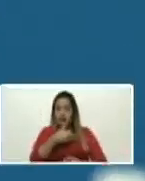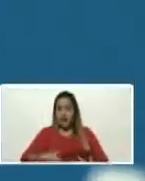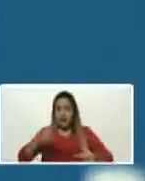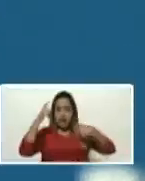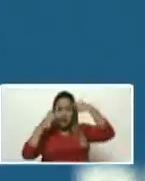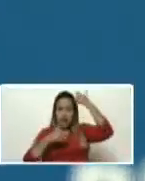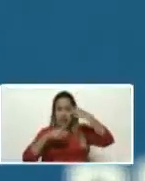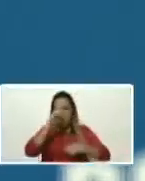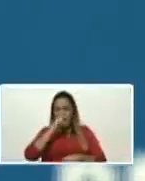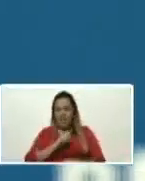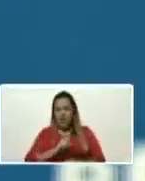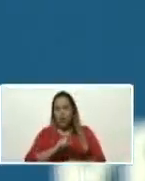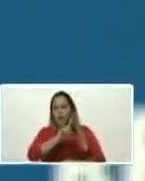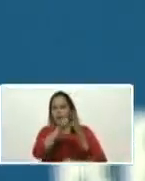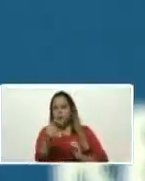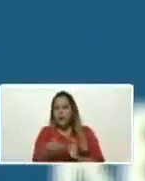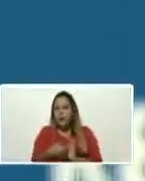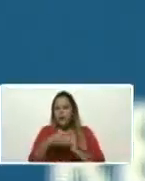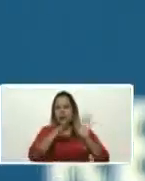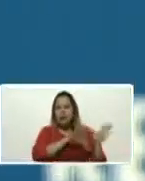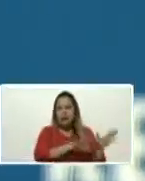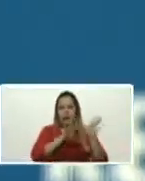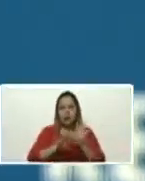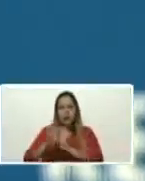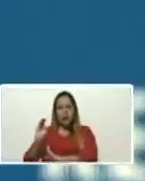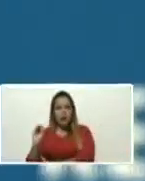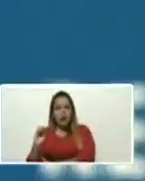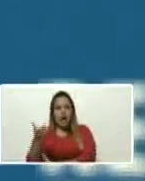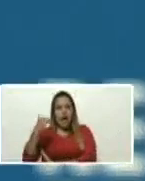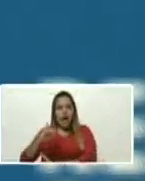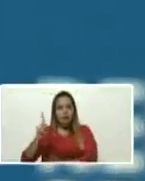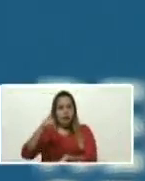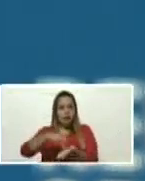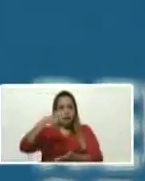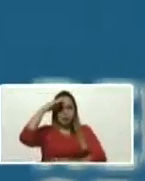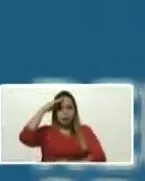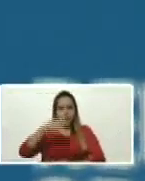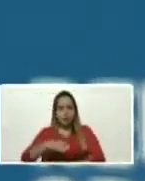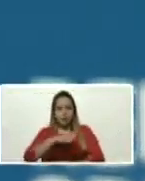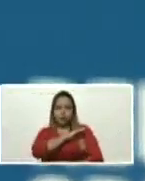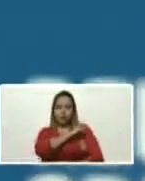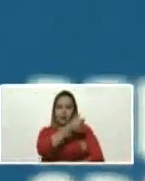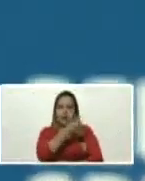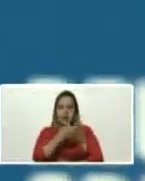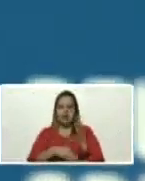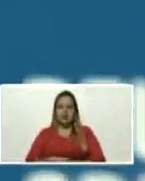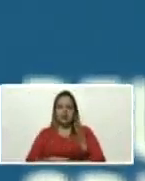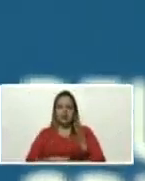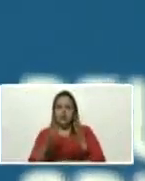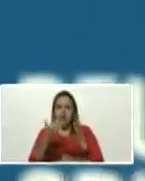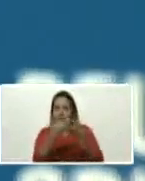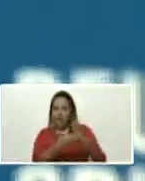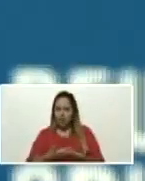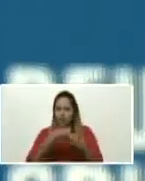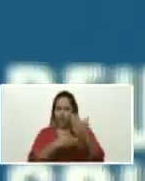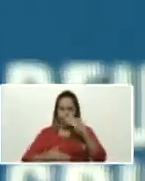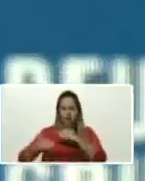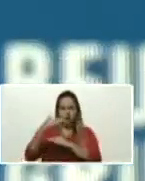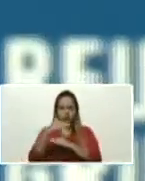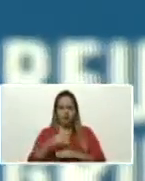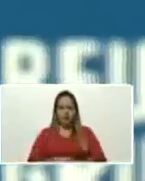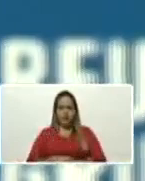año 1990. Era mayor del ejército y estaba haciendo unos estudios superiores